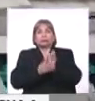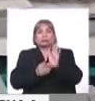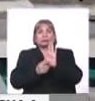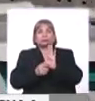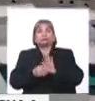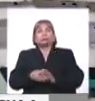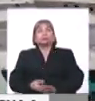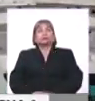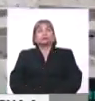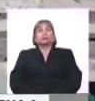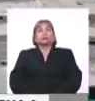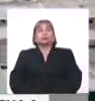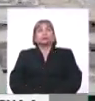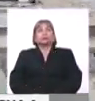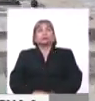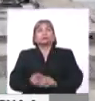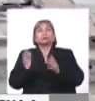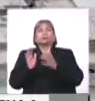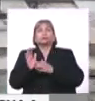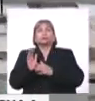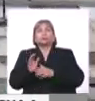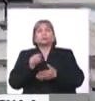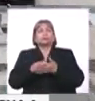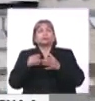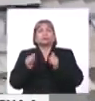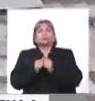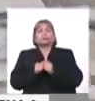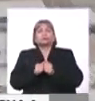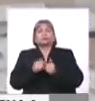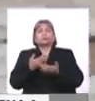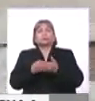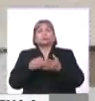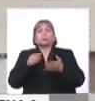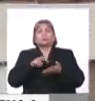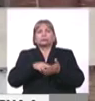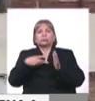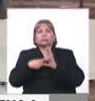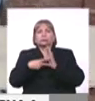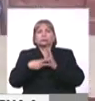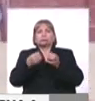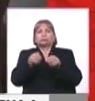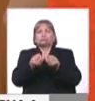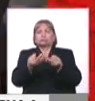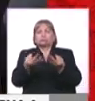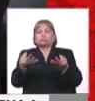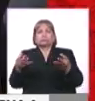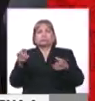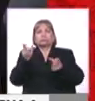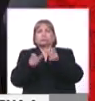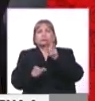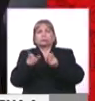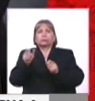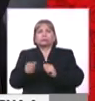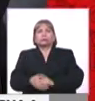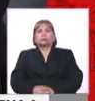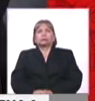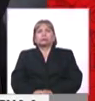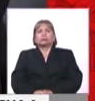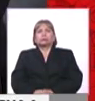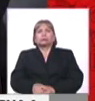del proyecto, ha significado, Presidenta, significa que mucha gente